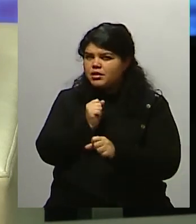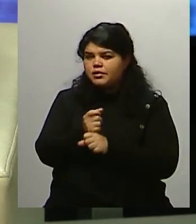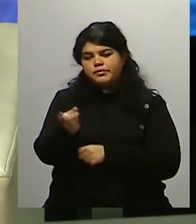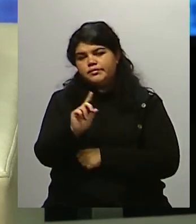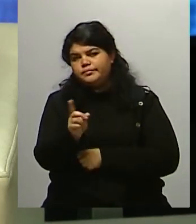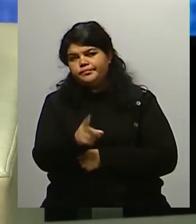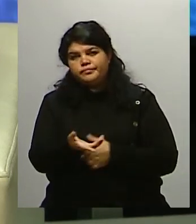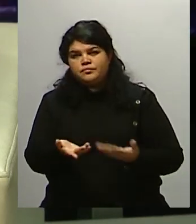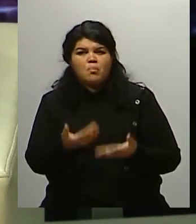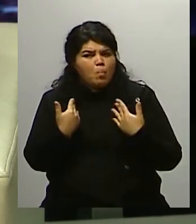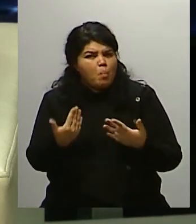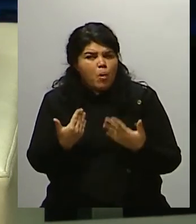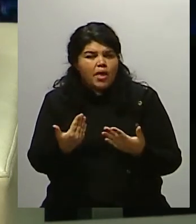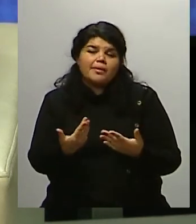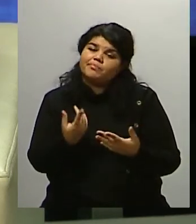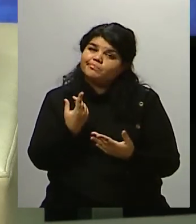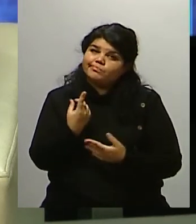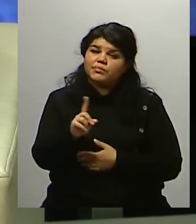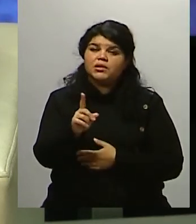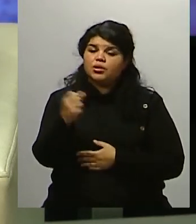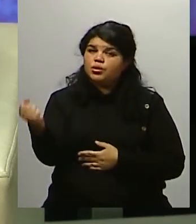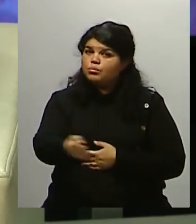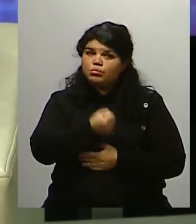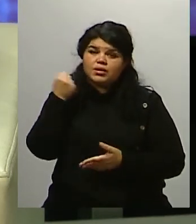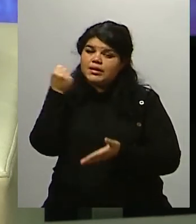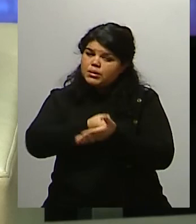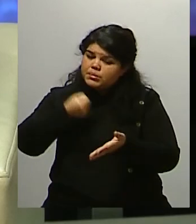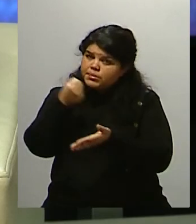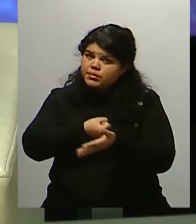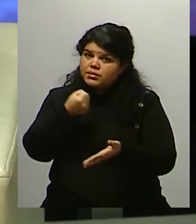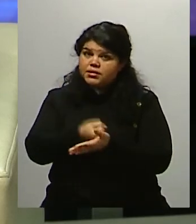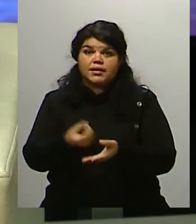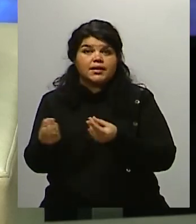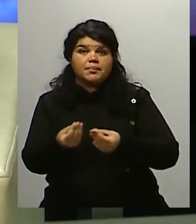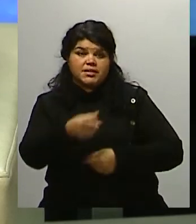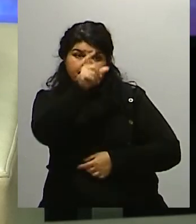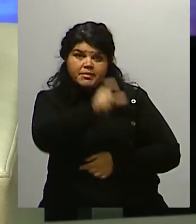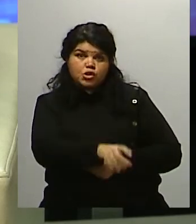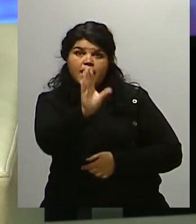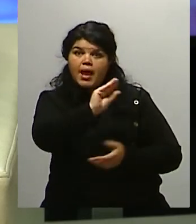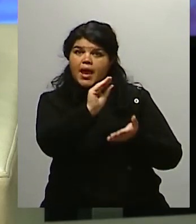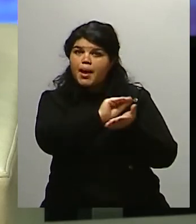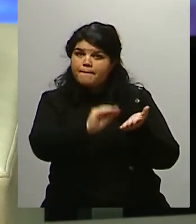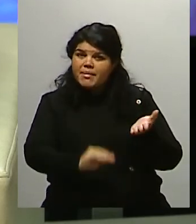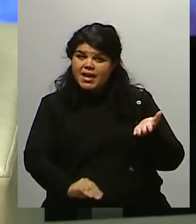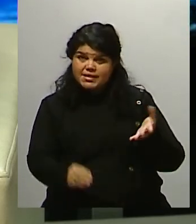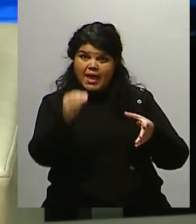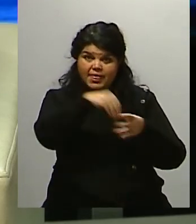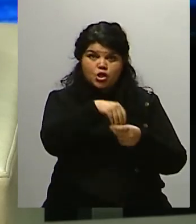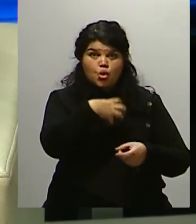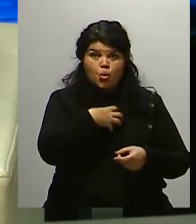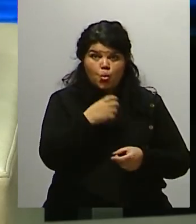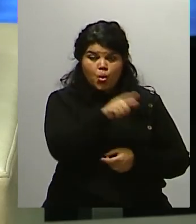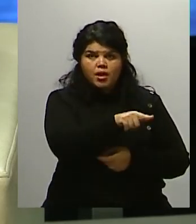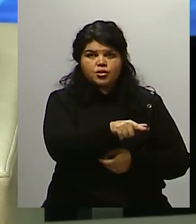poner mucho hincapié en que los empleadores puedan entender que no pueden trasladar este riesgo empresario a los trabajadores. Cuando